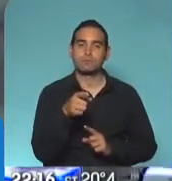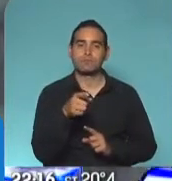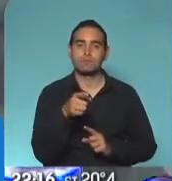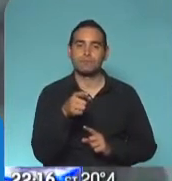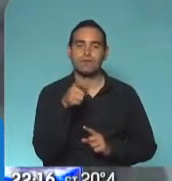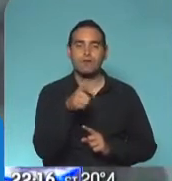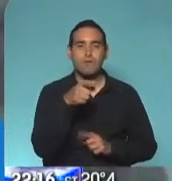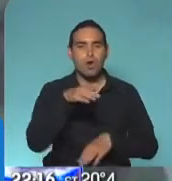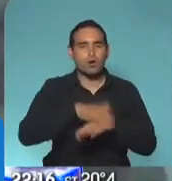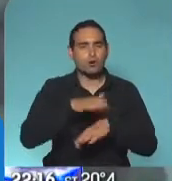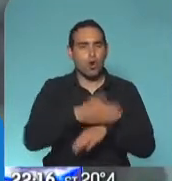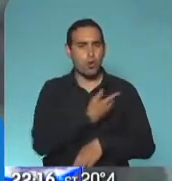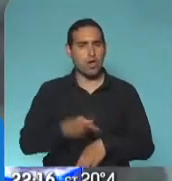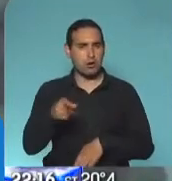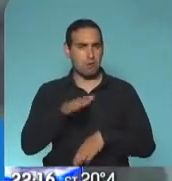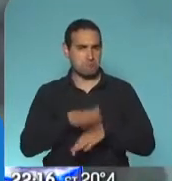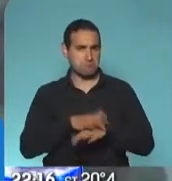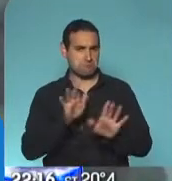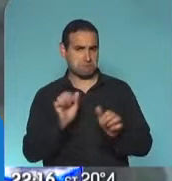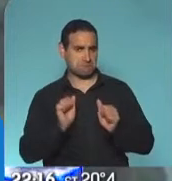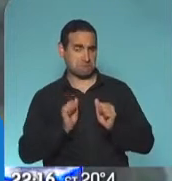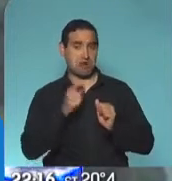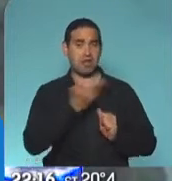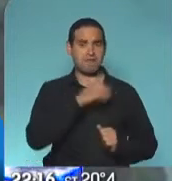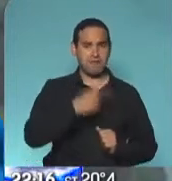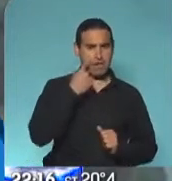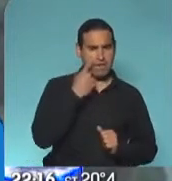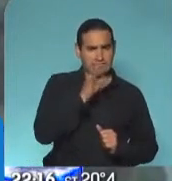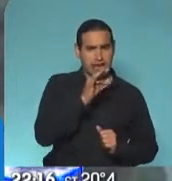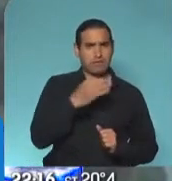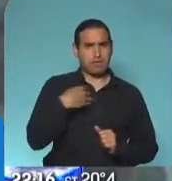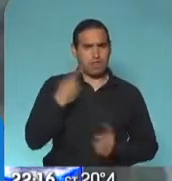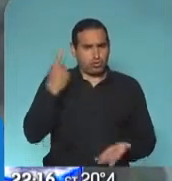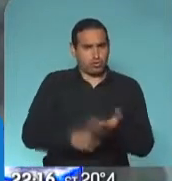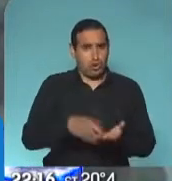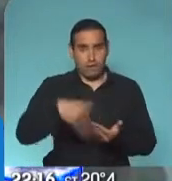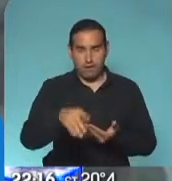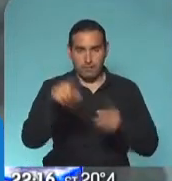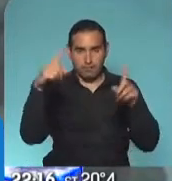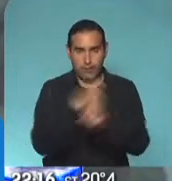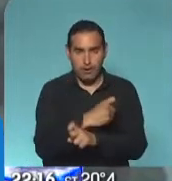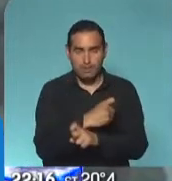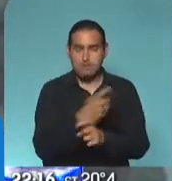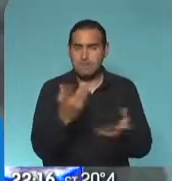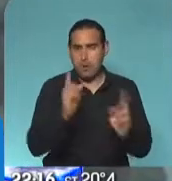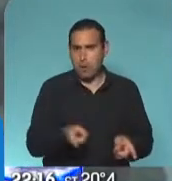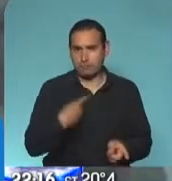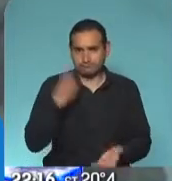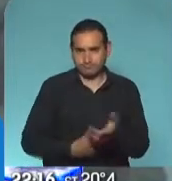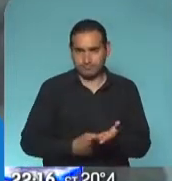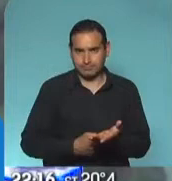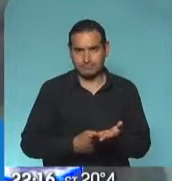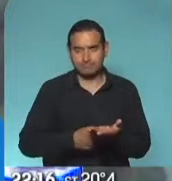falta de responsabilidad del gobierno y del propio FMI de no haber medido las consecuencias de esa política. Más allá de la reacción, que la reacción social